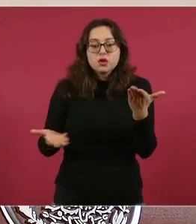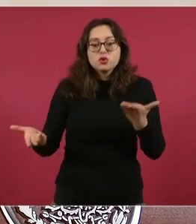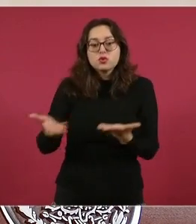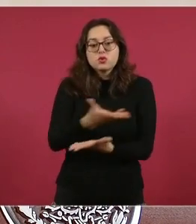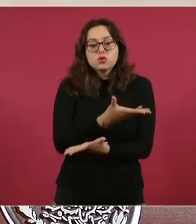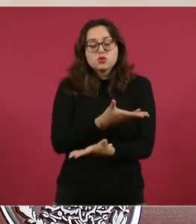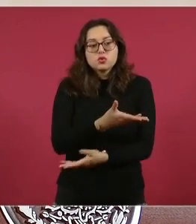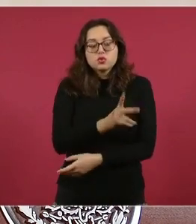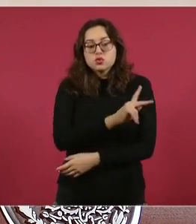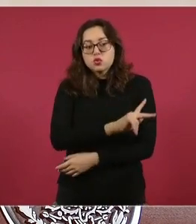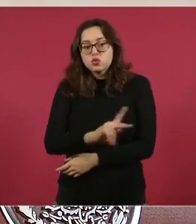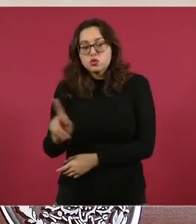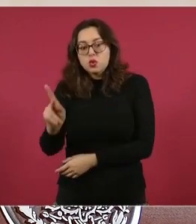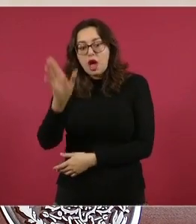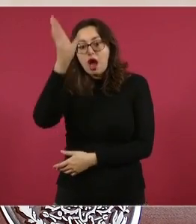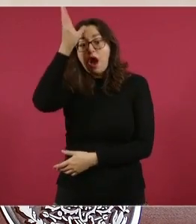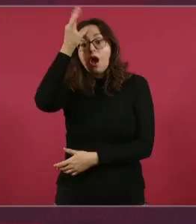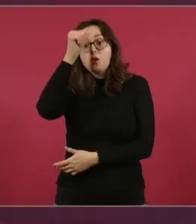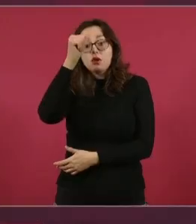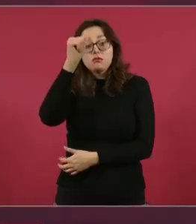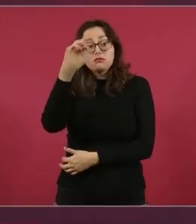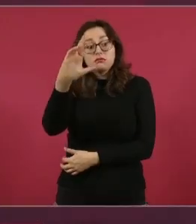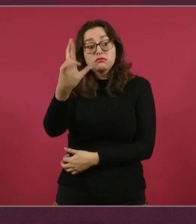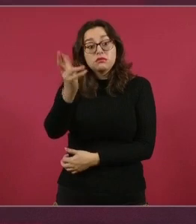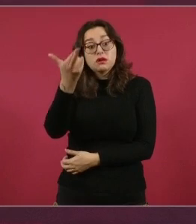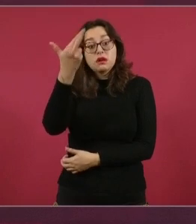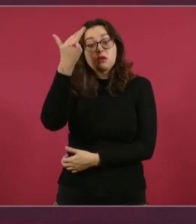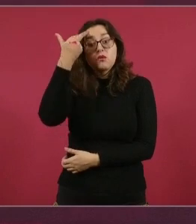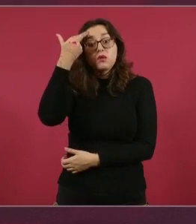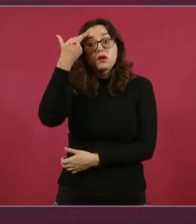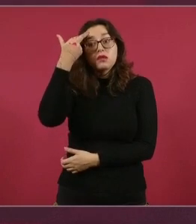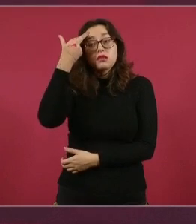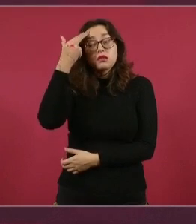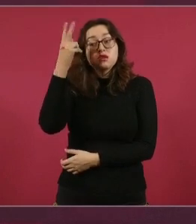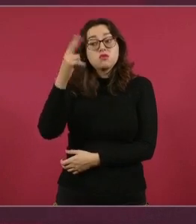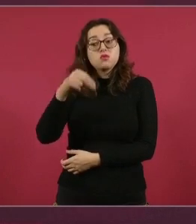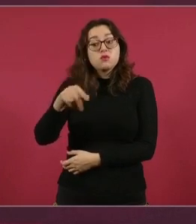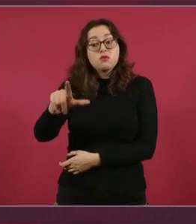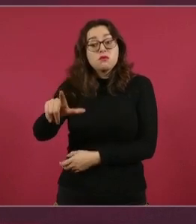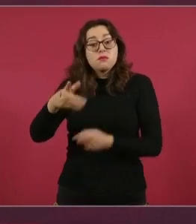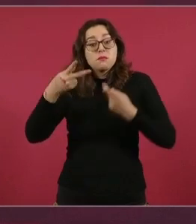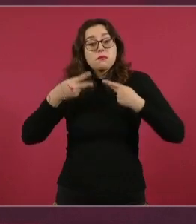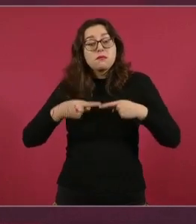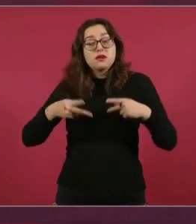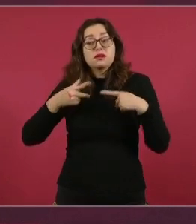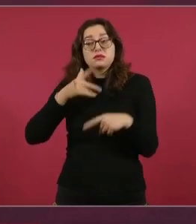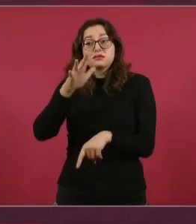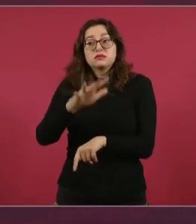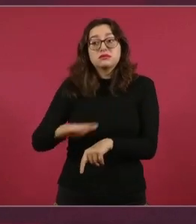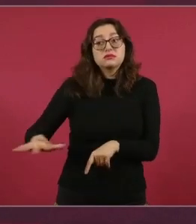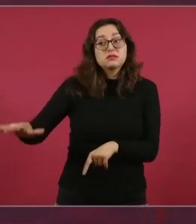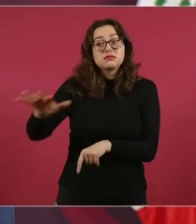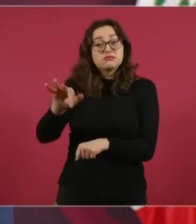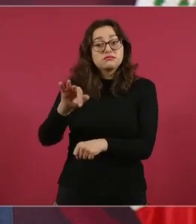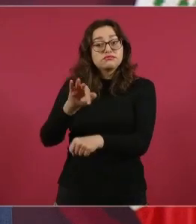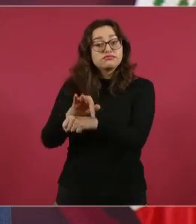llegue a un acuerdo en beneficio de la población de Nuevo